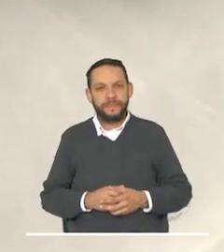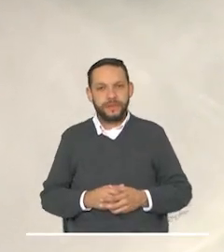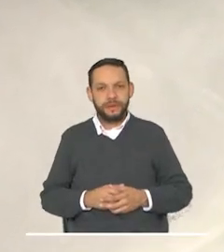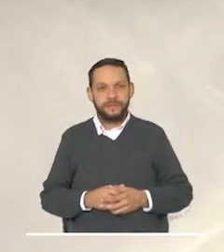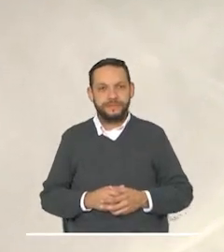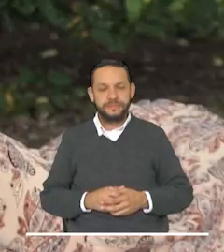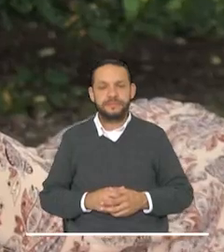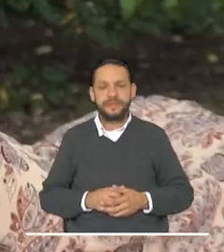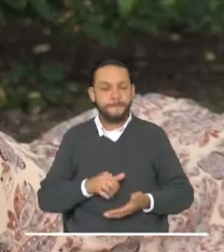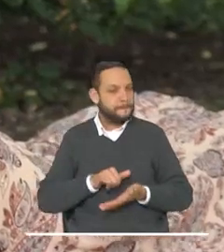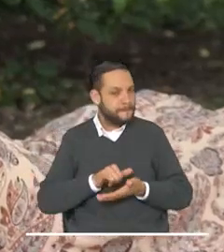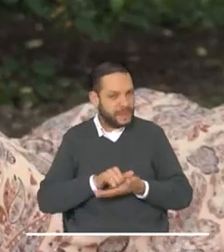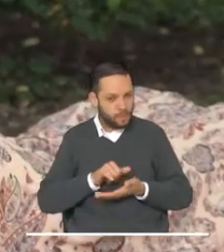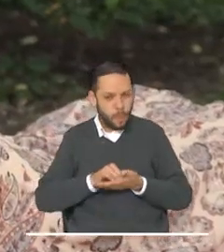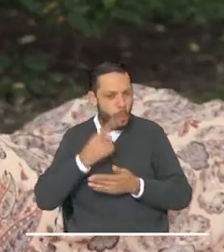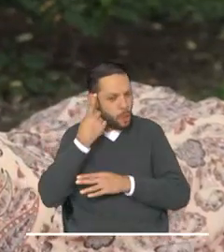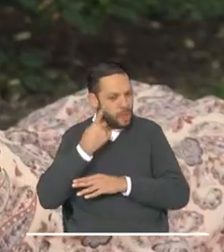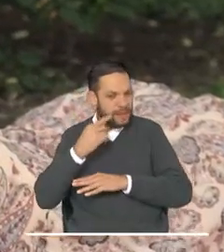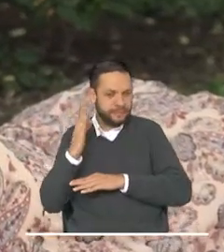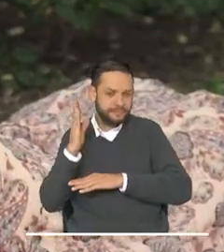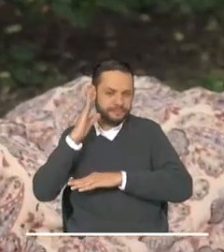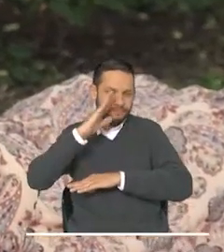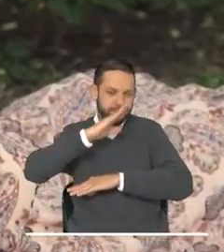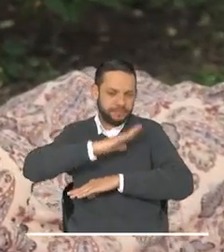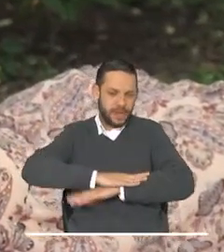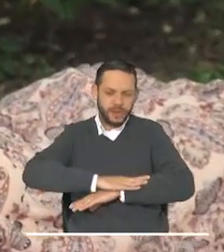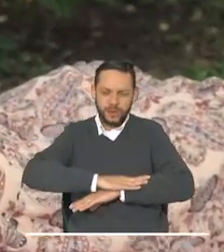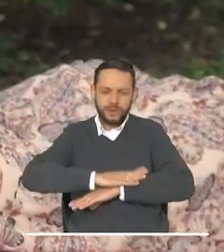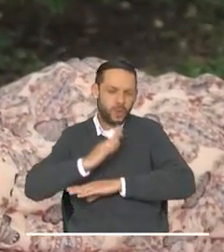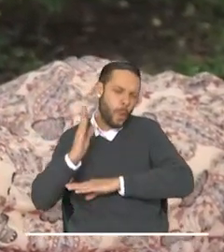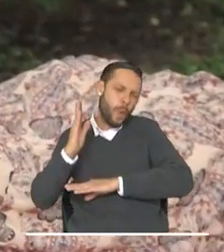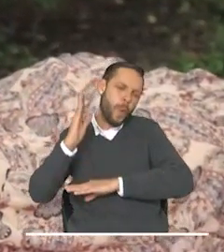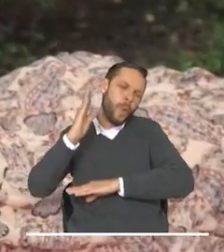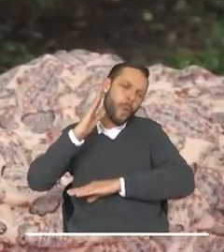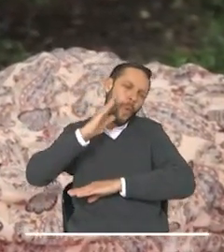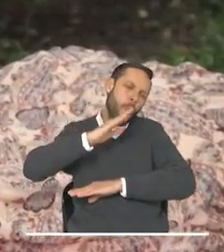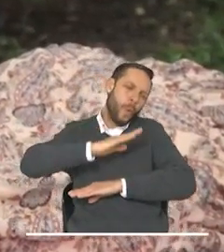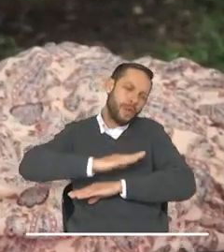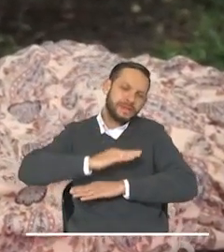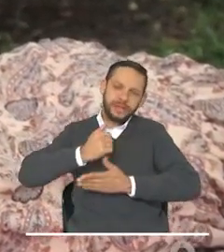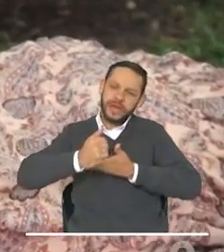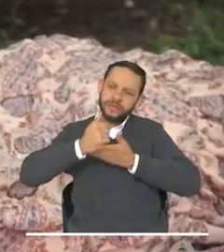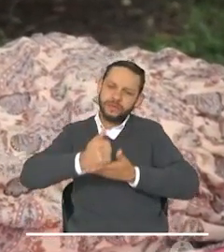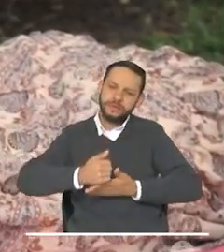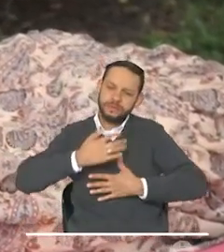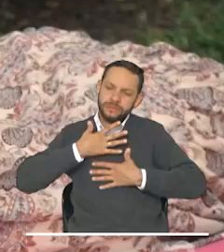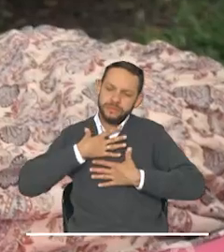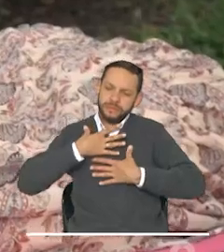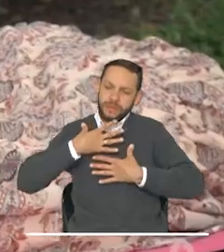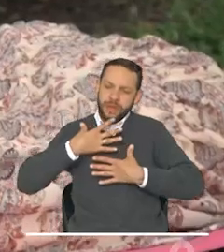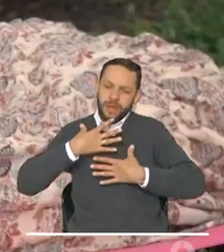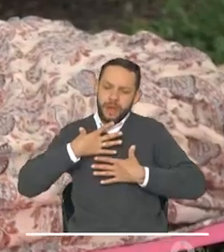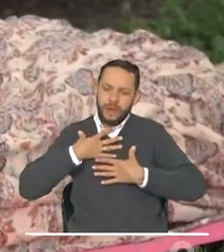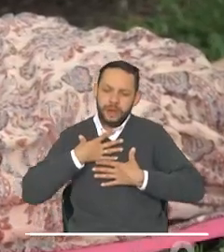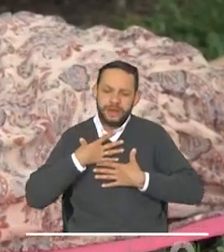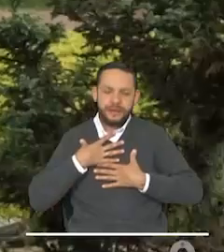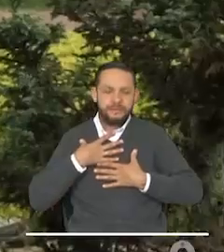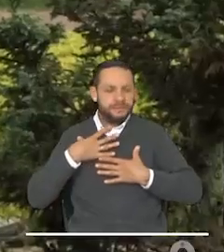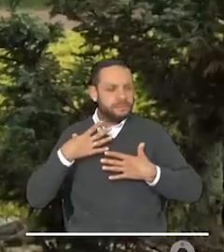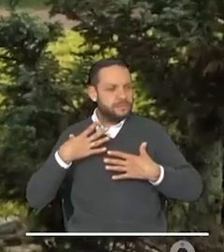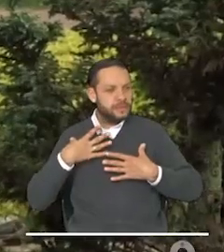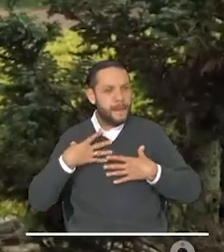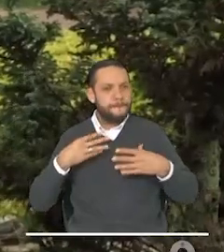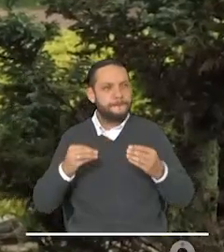ese domingo empezamos a hacer técnicas de respiración y enseñar algo del control de la mente a través de la